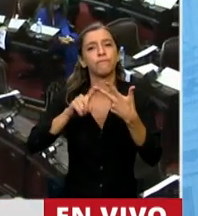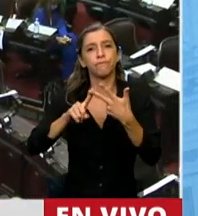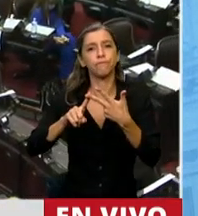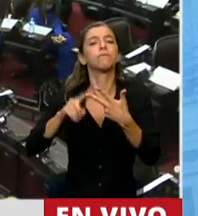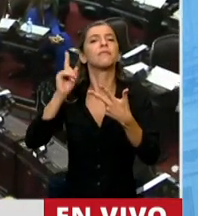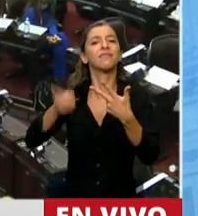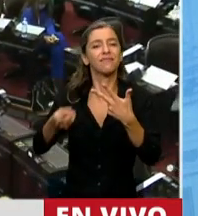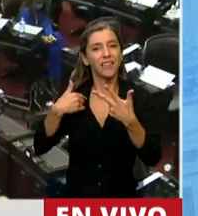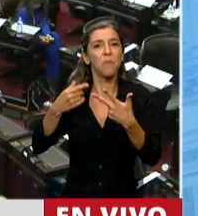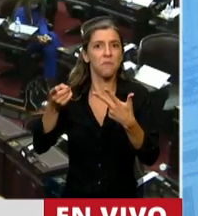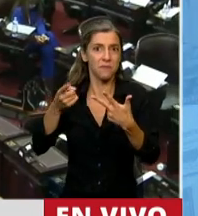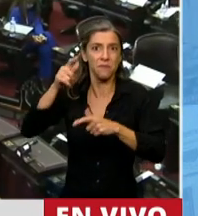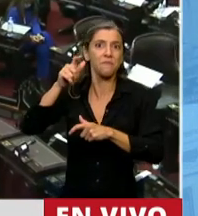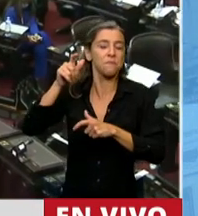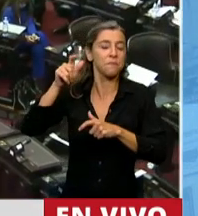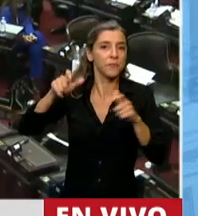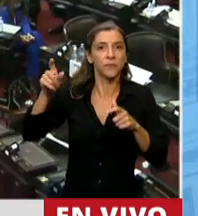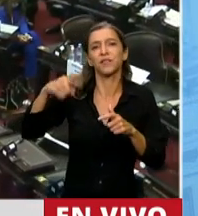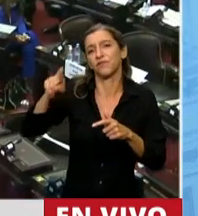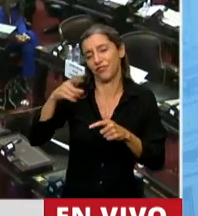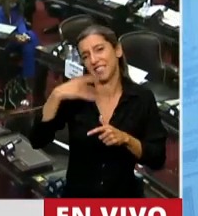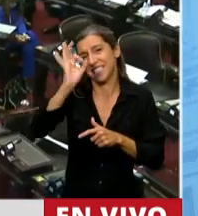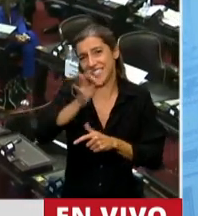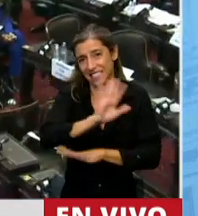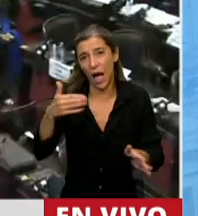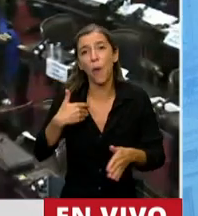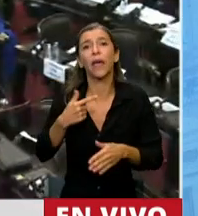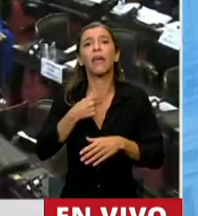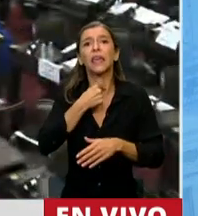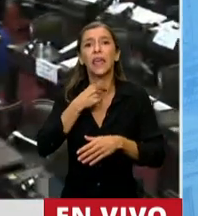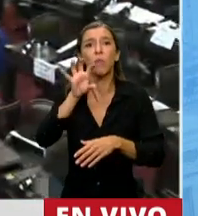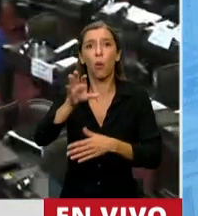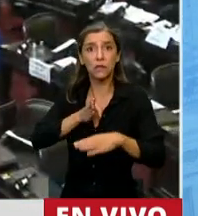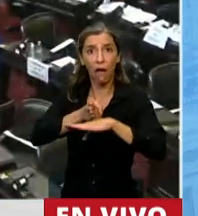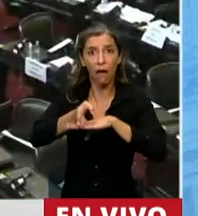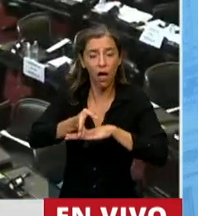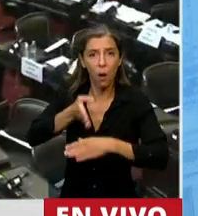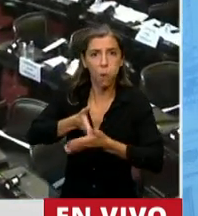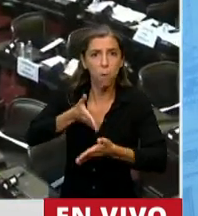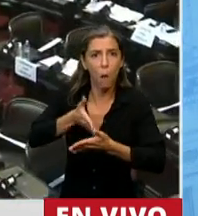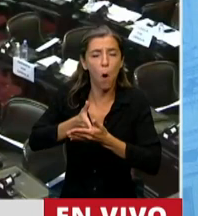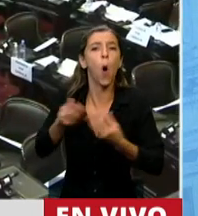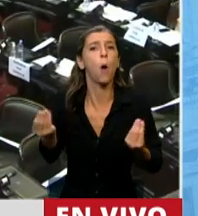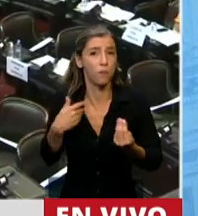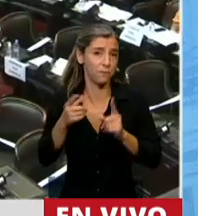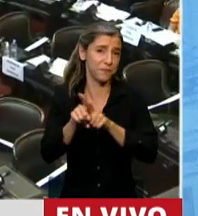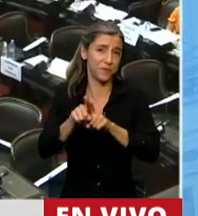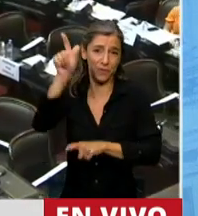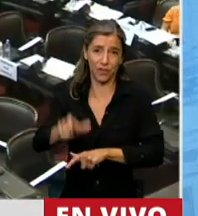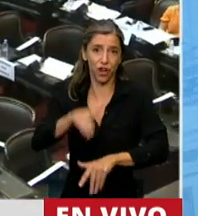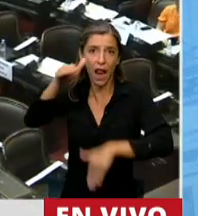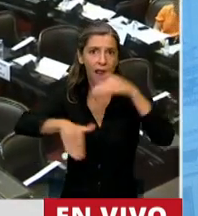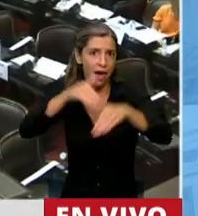más emblemáticos, como quien nadó, quiso cruzar a nado para encontrarse con su familia y terminó falleciendo.